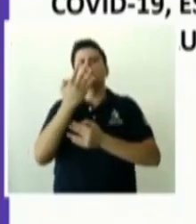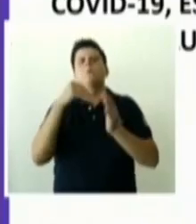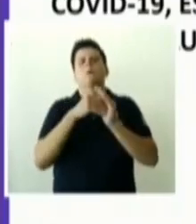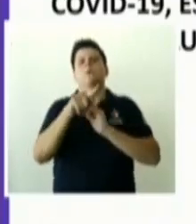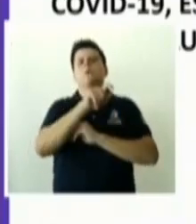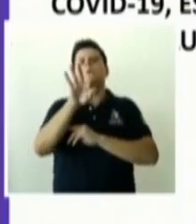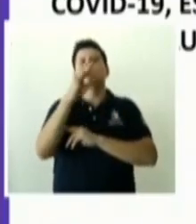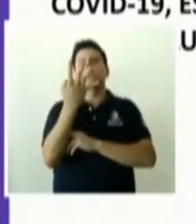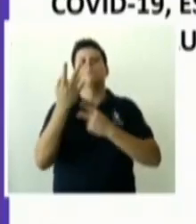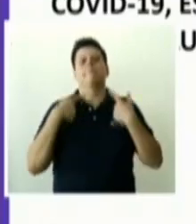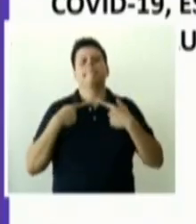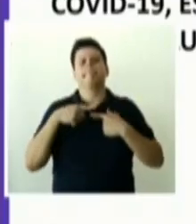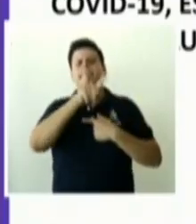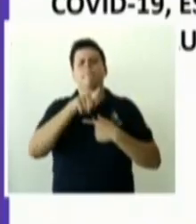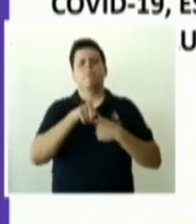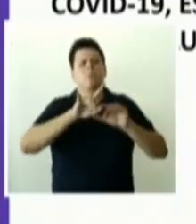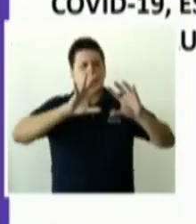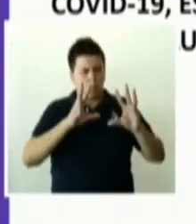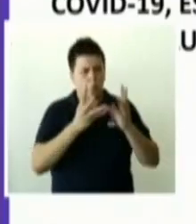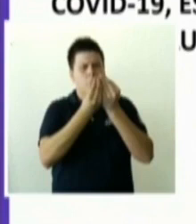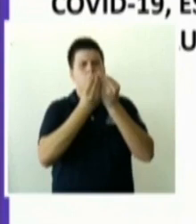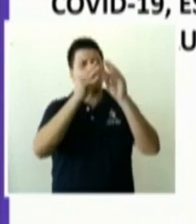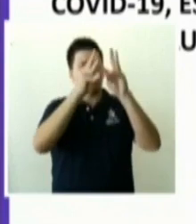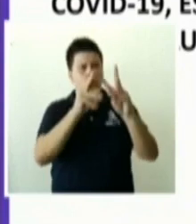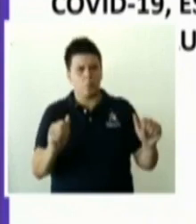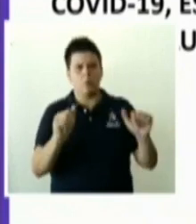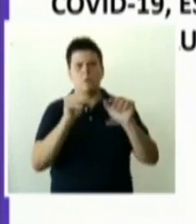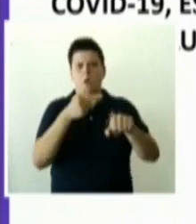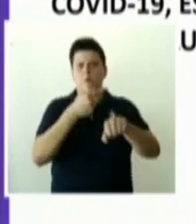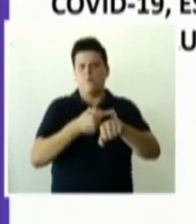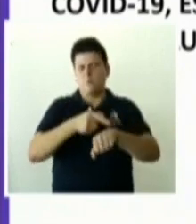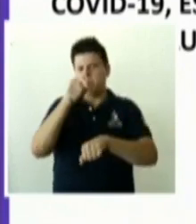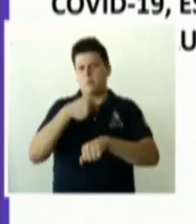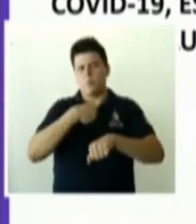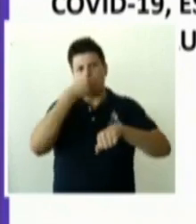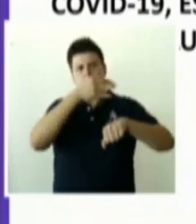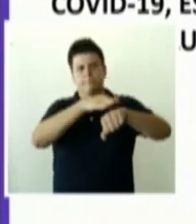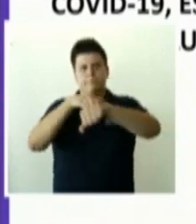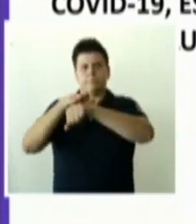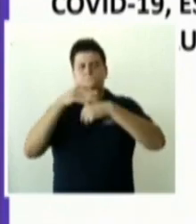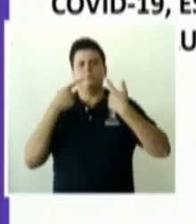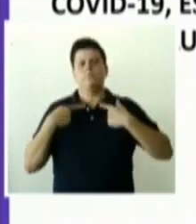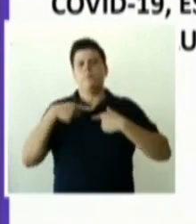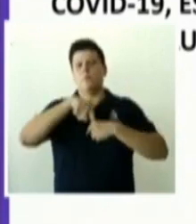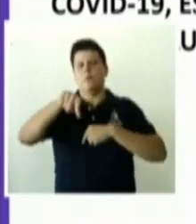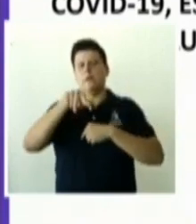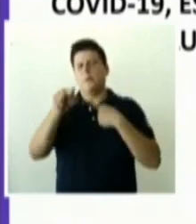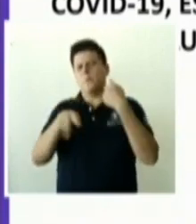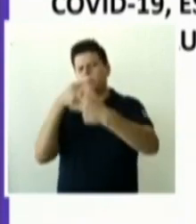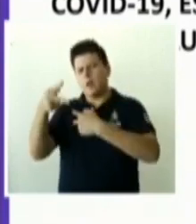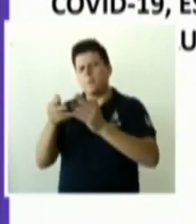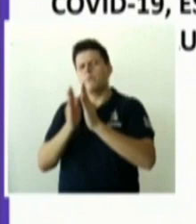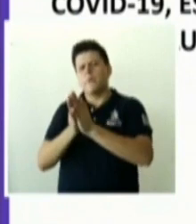54.144 pacientes sean operado de esta enfermedad aquí hago un llamado para que nos donen plasma el